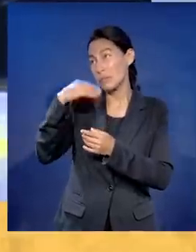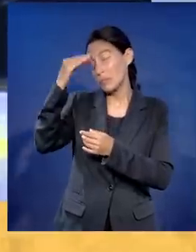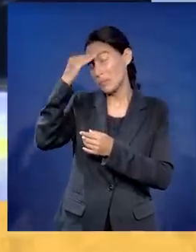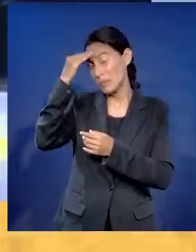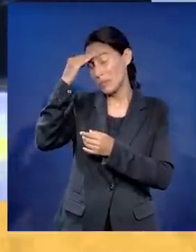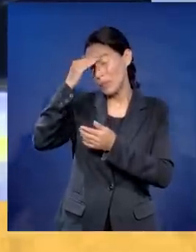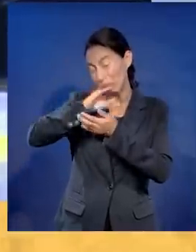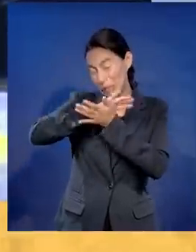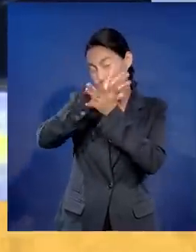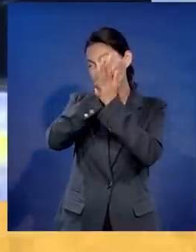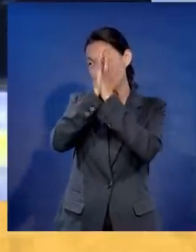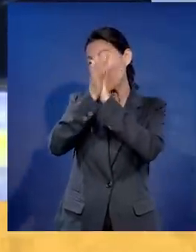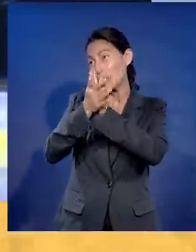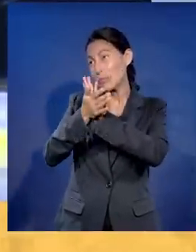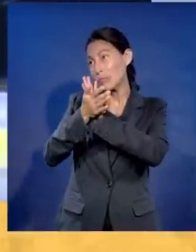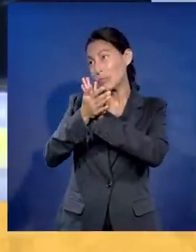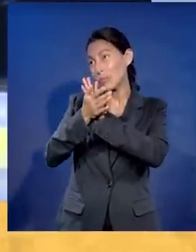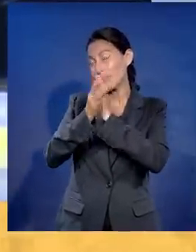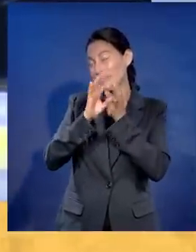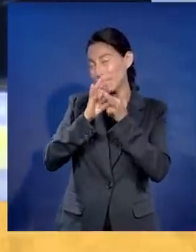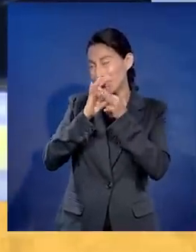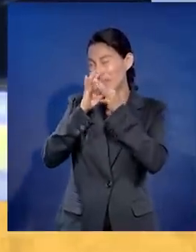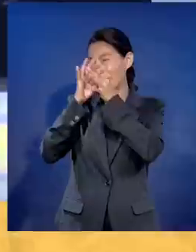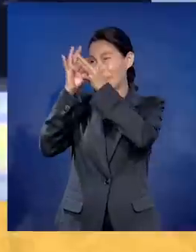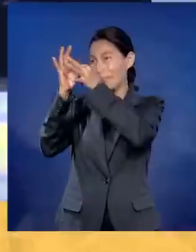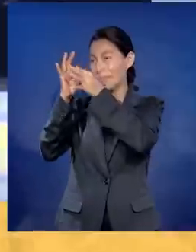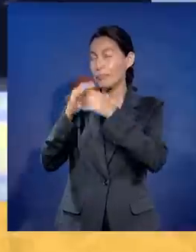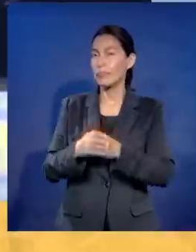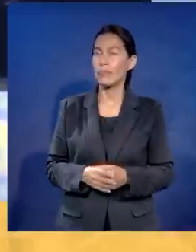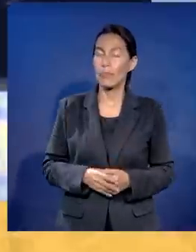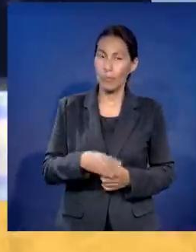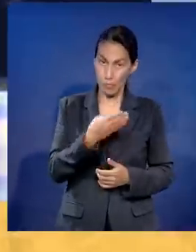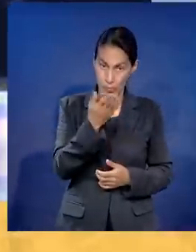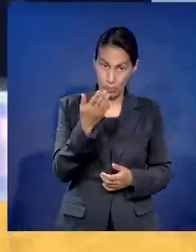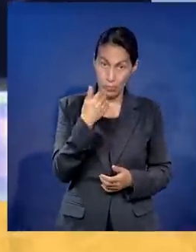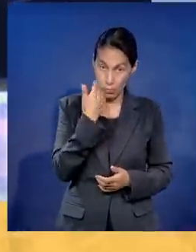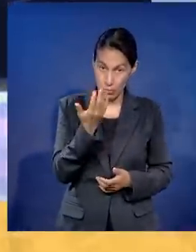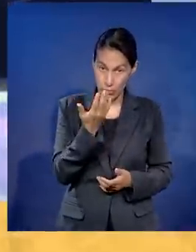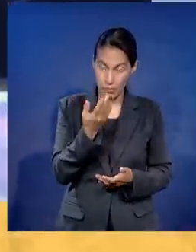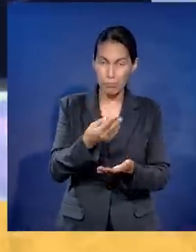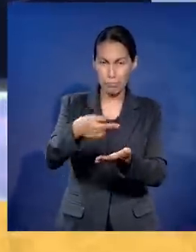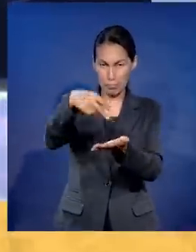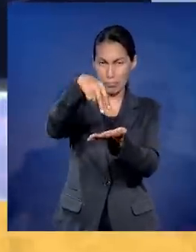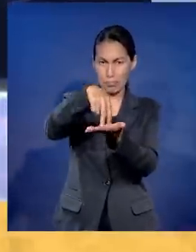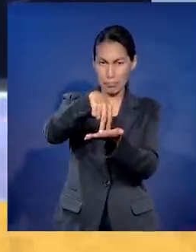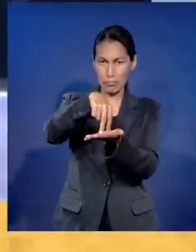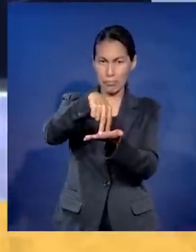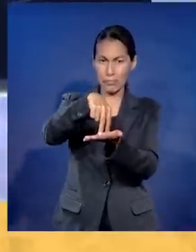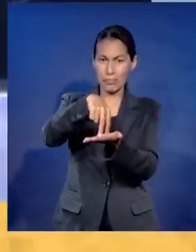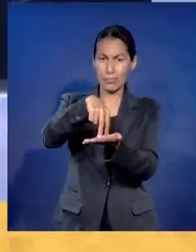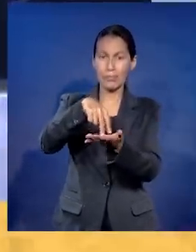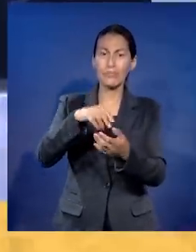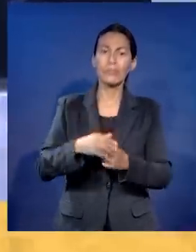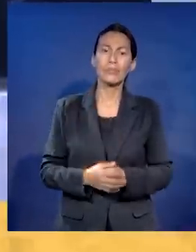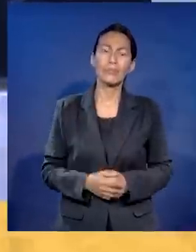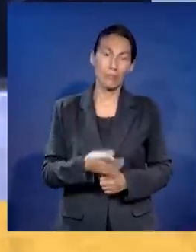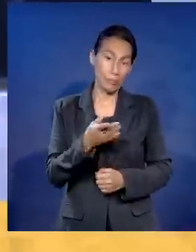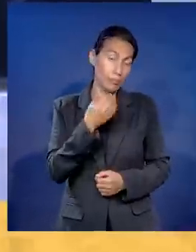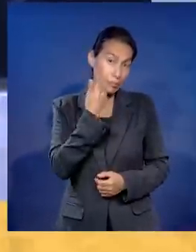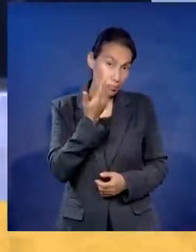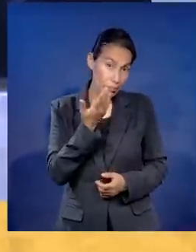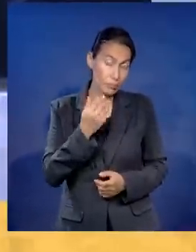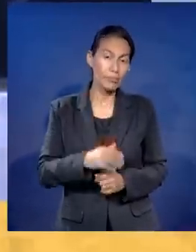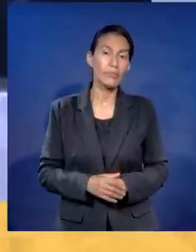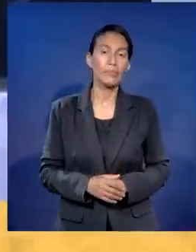transforma mi mente en una mente espiritual Si usted quisiera pedirle al Señor Póngase en pie donde